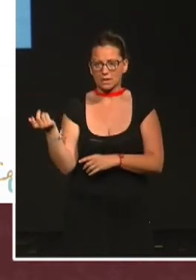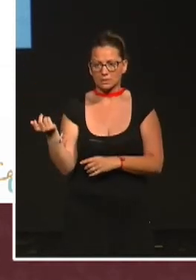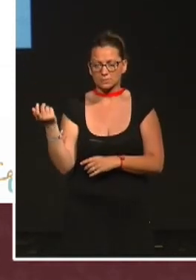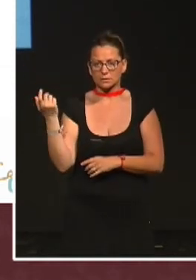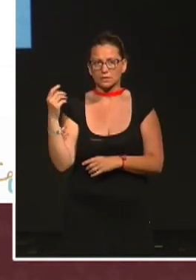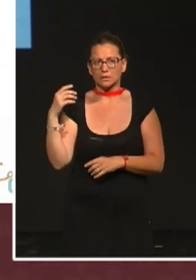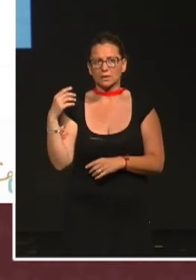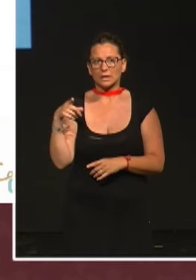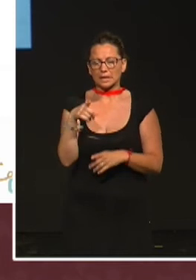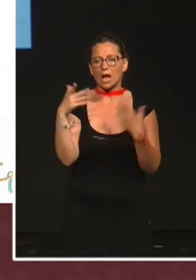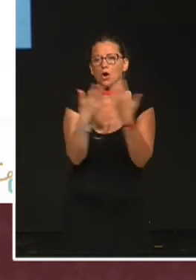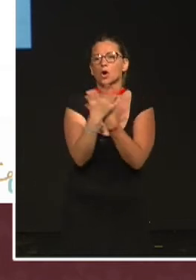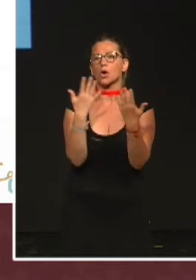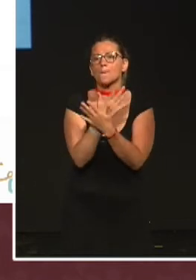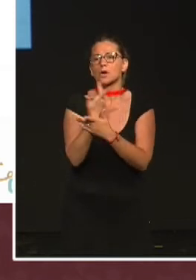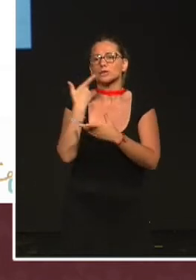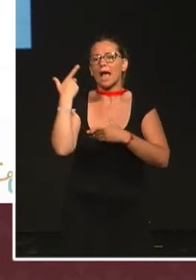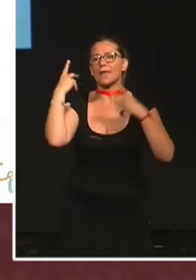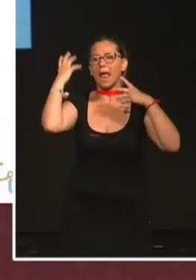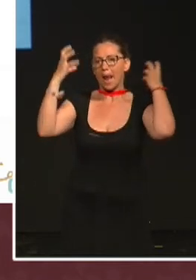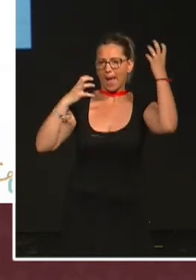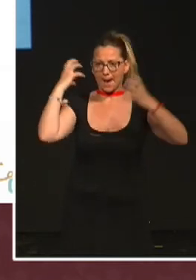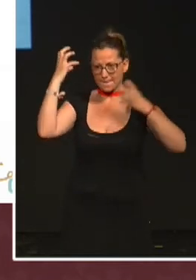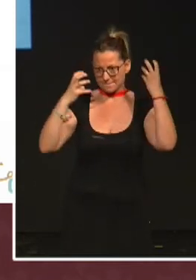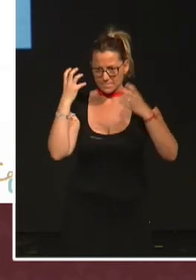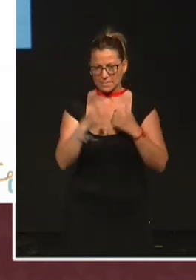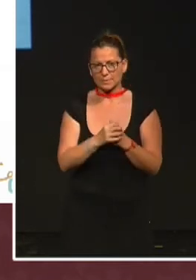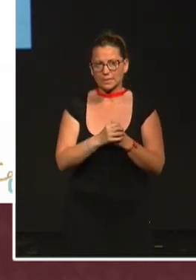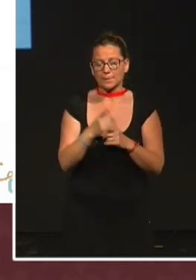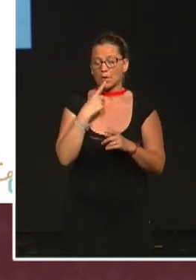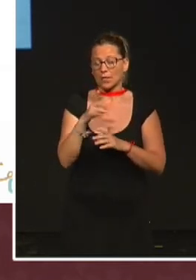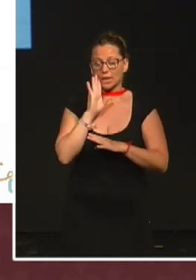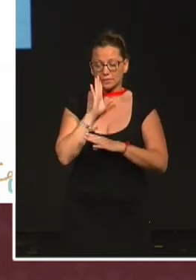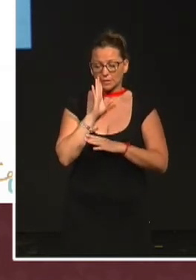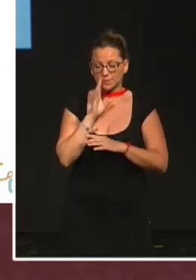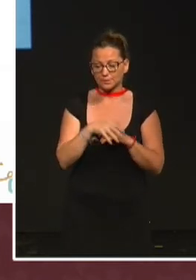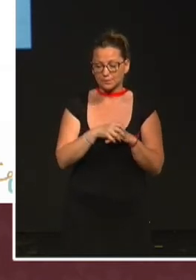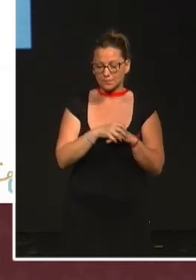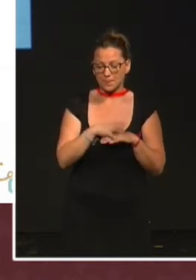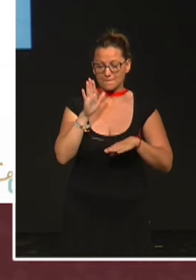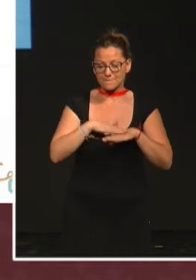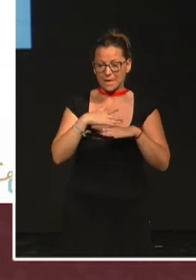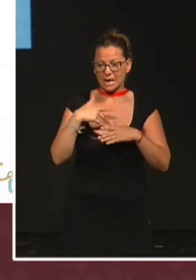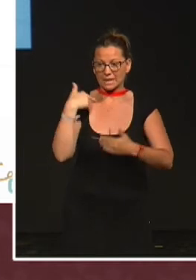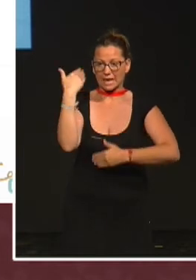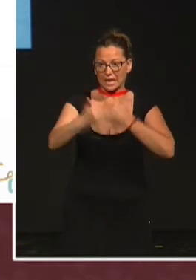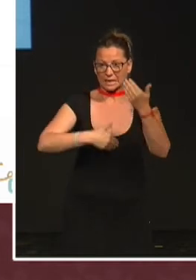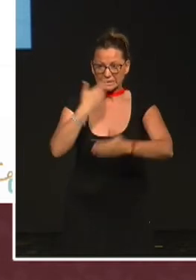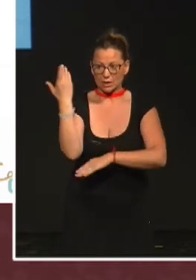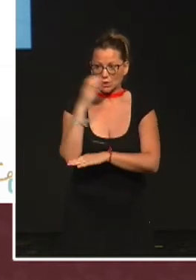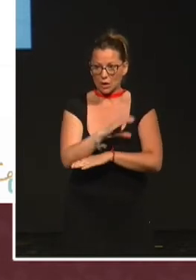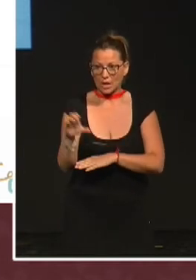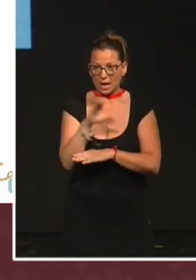compostaje de mascotas. Pero volviendo a lo que decíamos antes, para que haya un gran avance en el desarrollo de la ciencia, tiene que haber